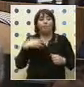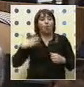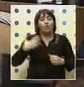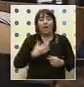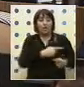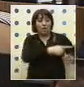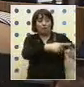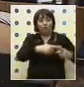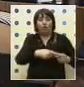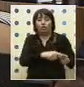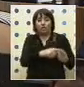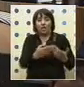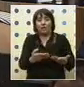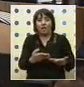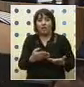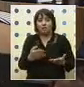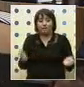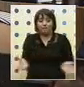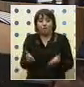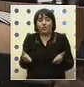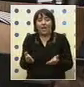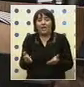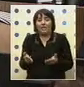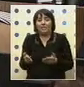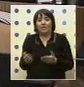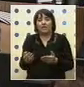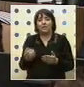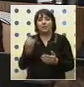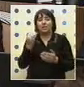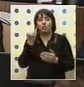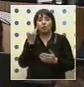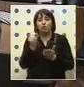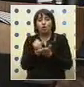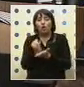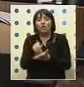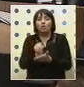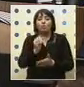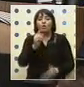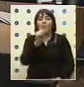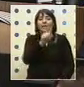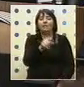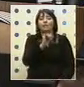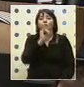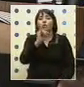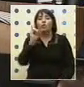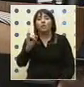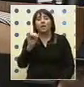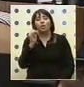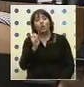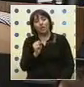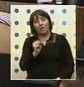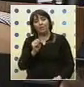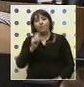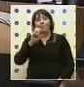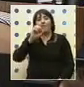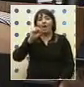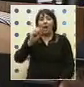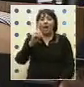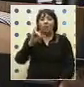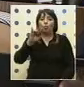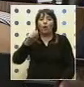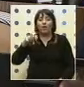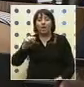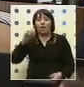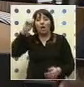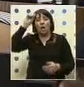Se fortalecen instituciones como el Servicio de Impuesto Interno y el Servicio Nacional de Aduana. Esta reforma obliga a la Comisión Chilena del Cobre,